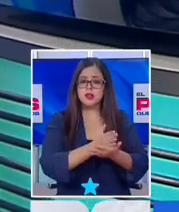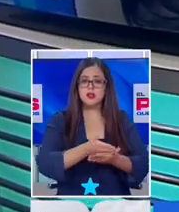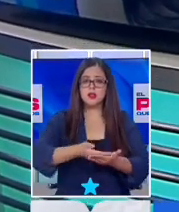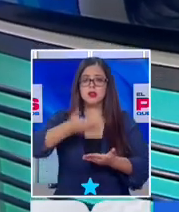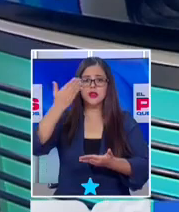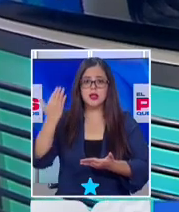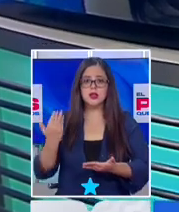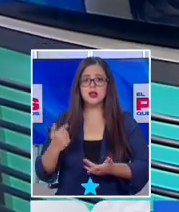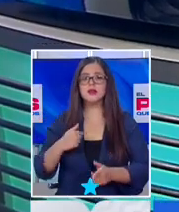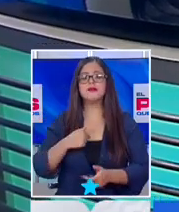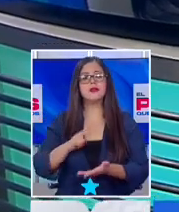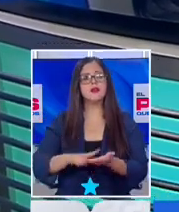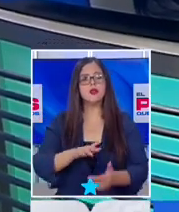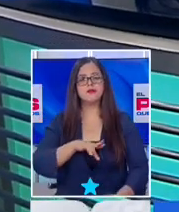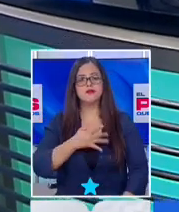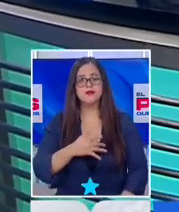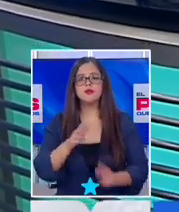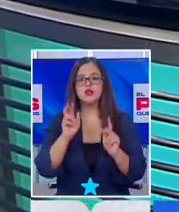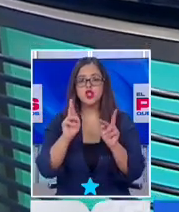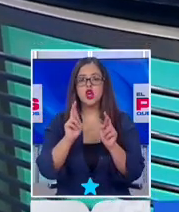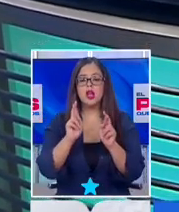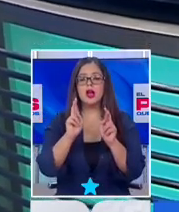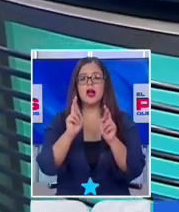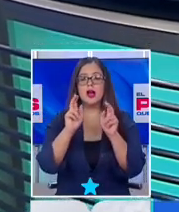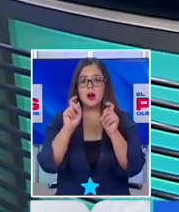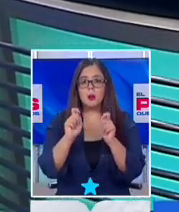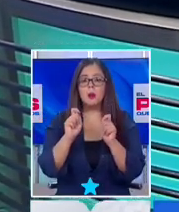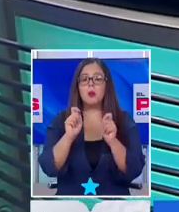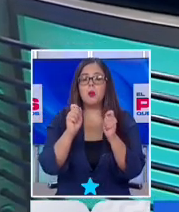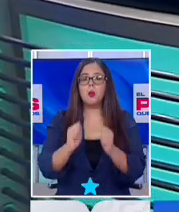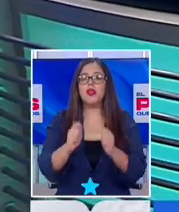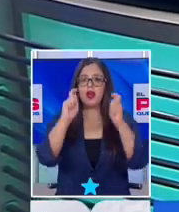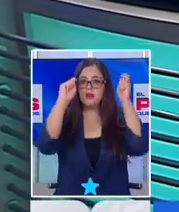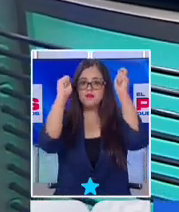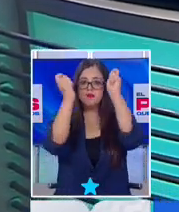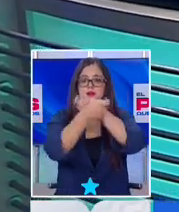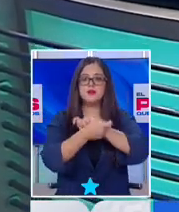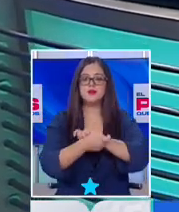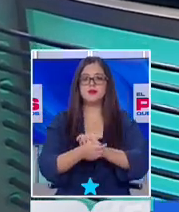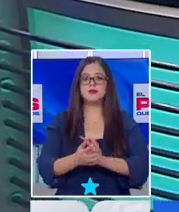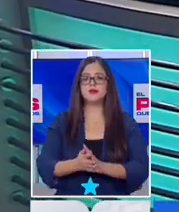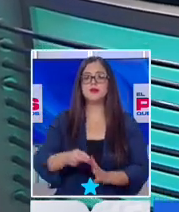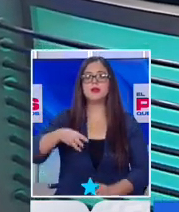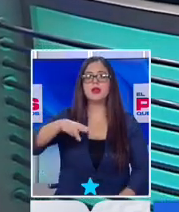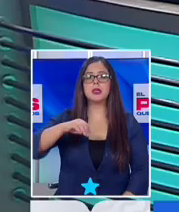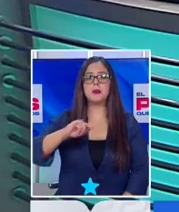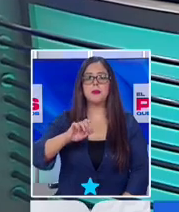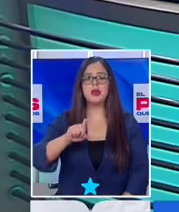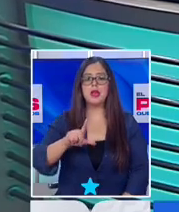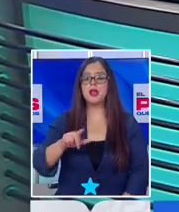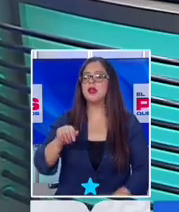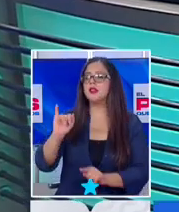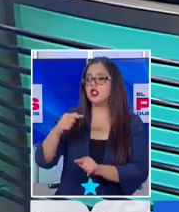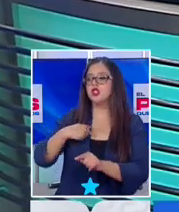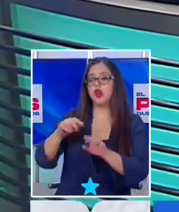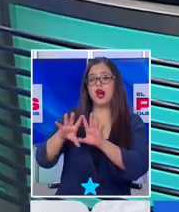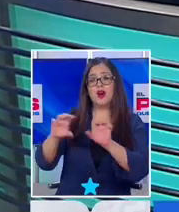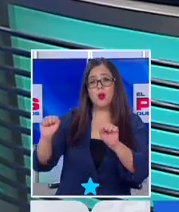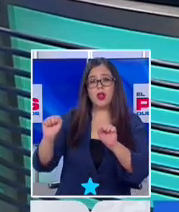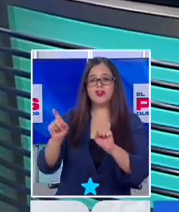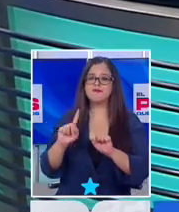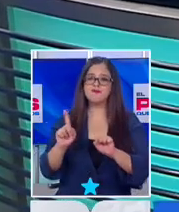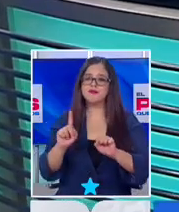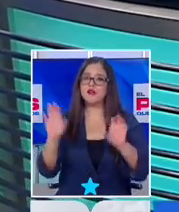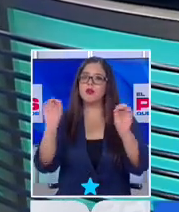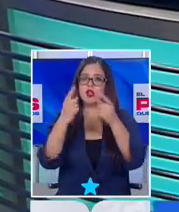yo realmente lo lamento y espero que cambien su posición y si yo tengo mi diferencia con tamariz en ese sentido